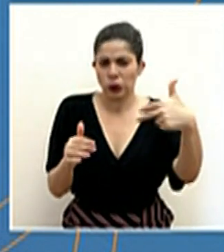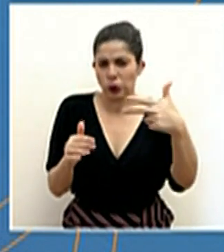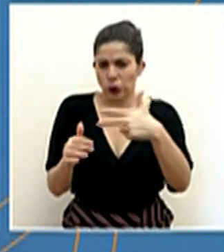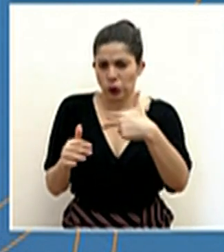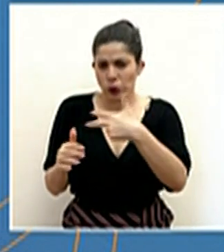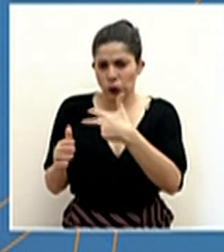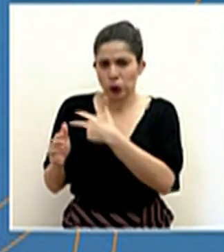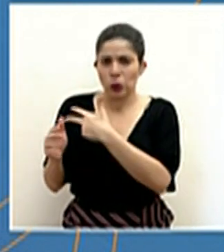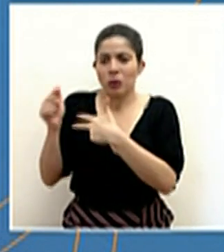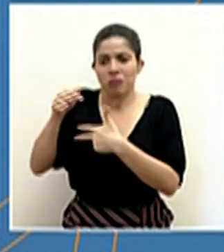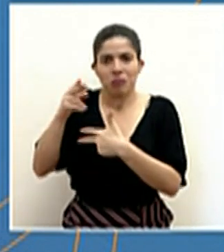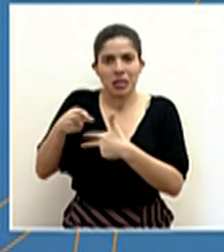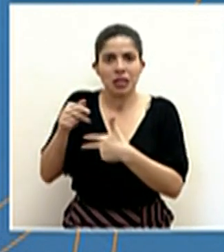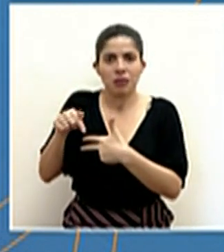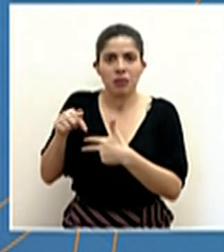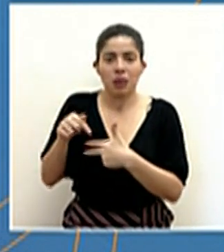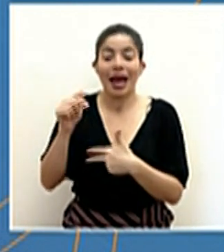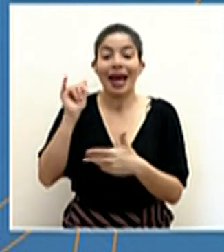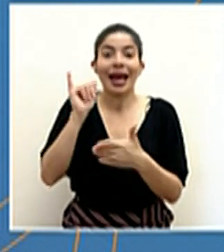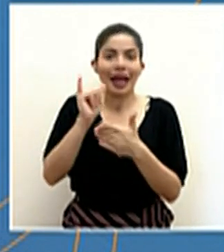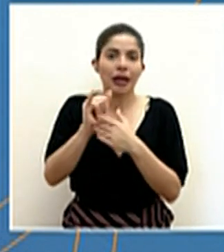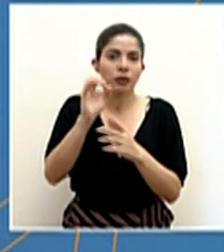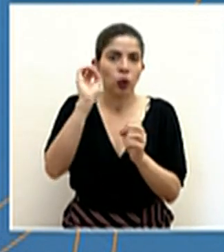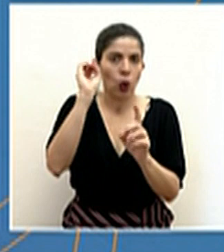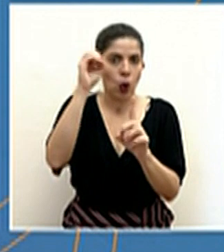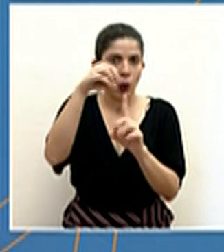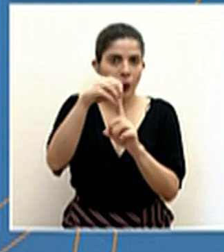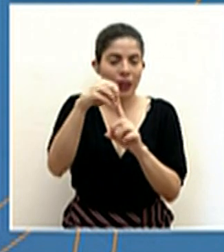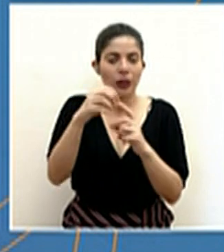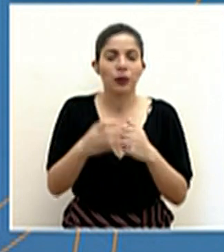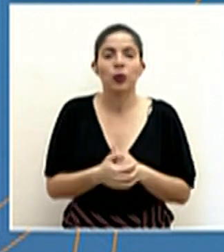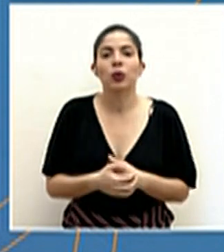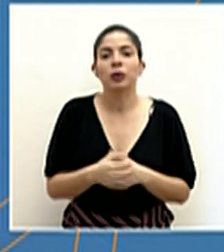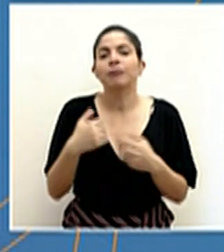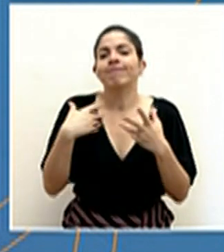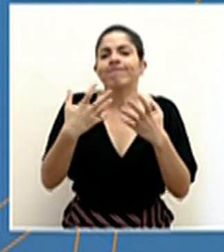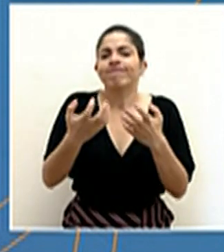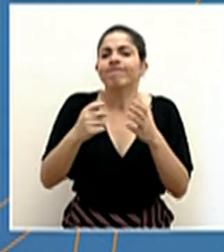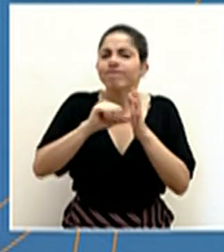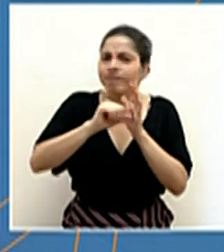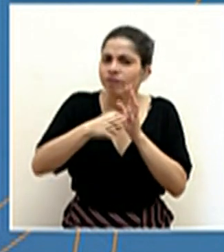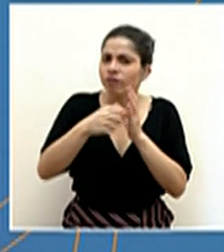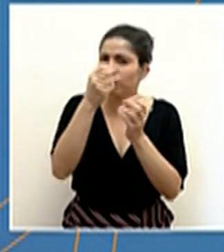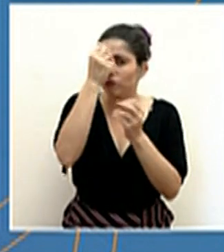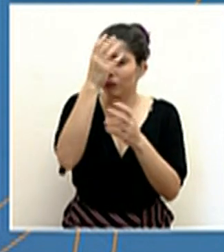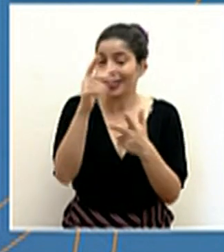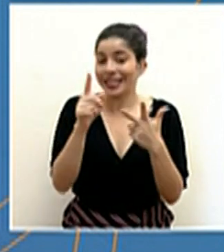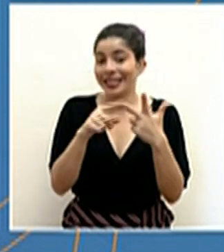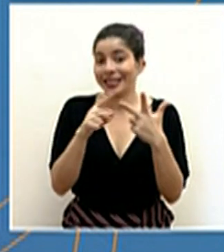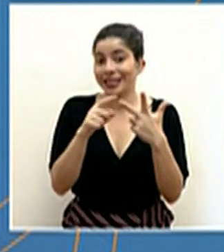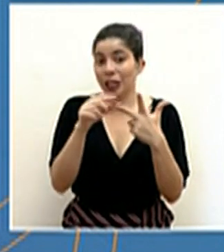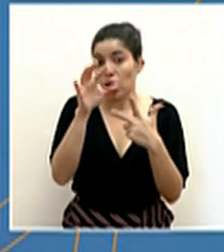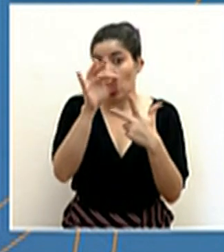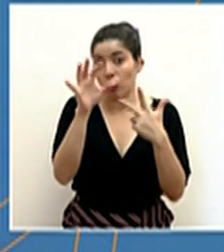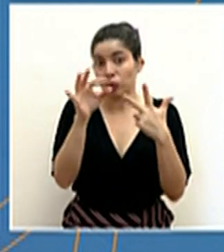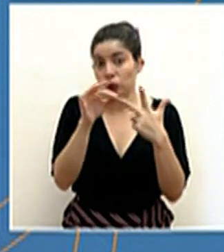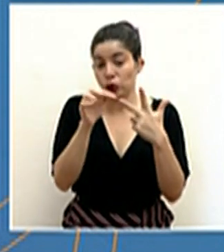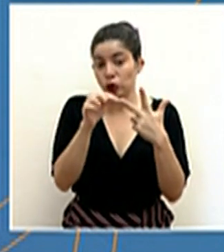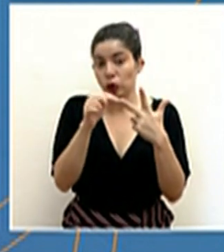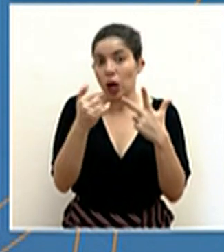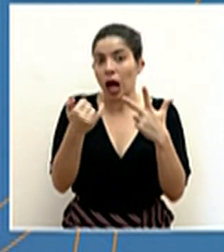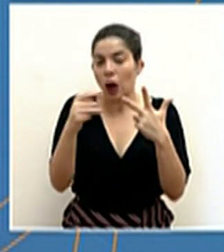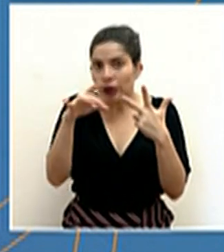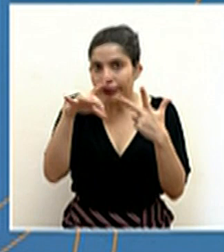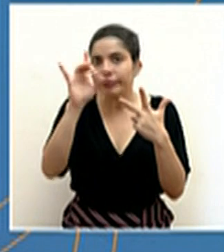dirección. De eso se trata. Quería pues enfatizar que esta es una opción que hemos